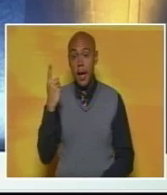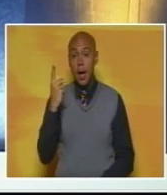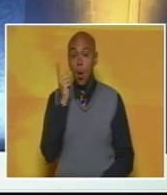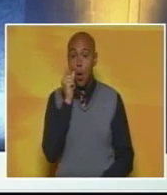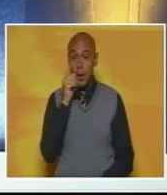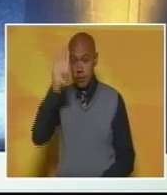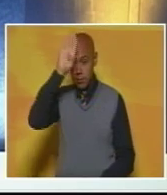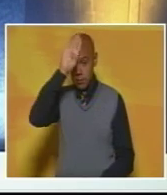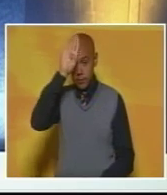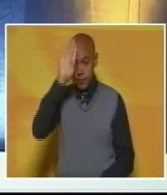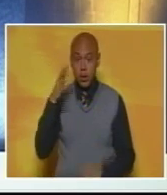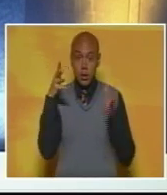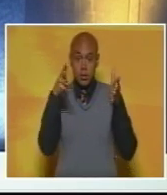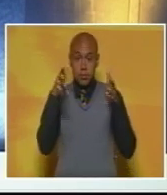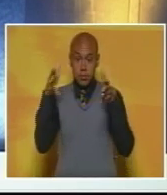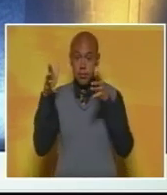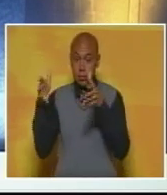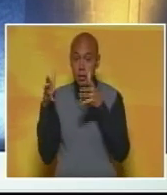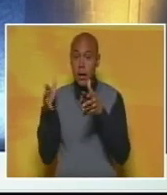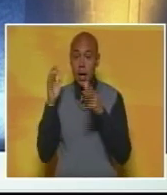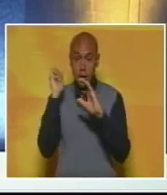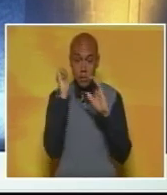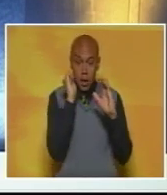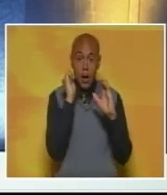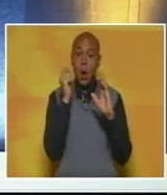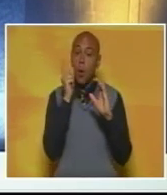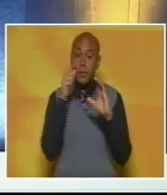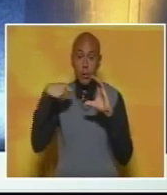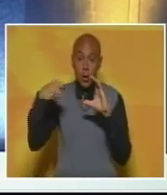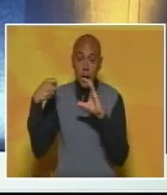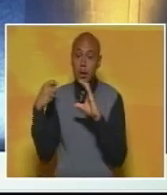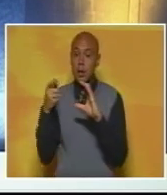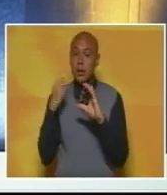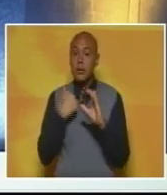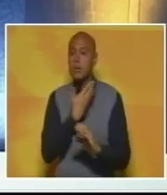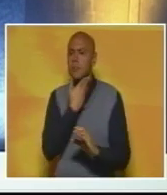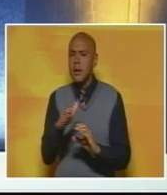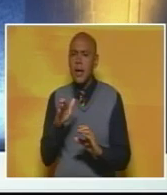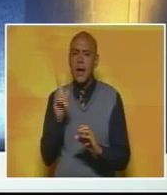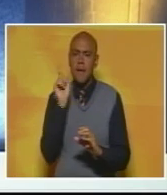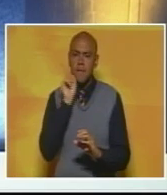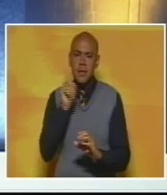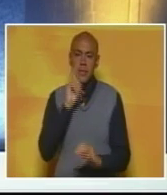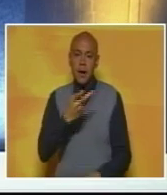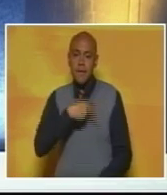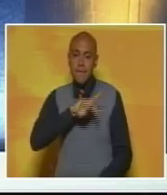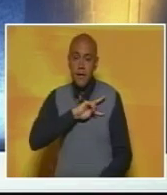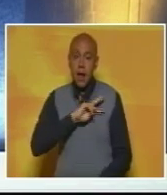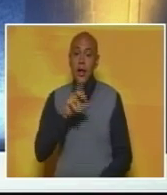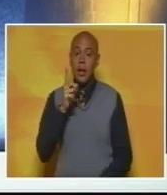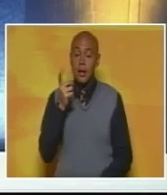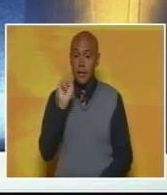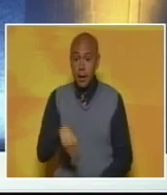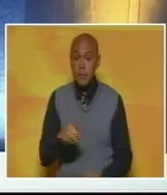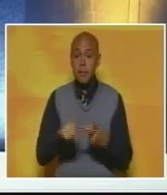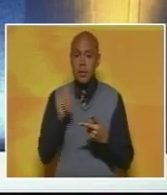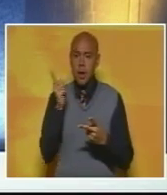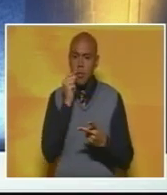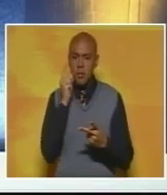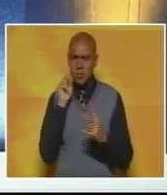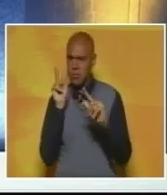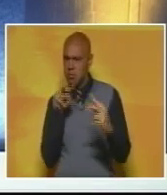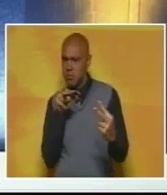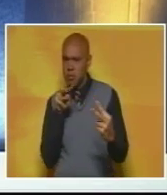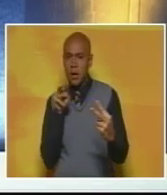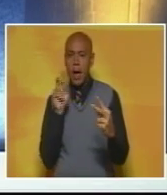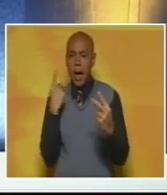Francisco exhortó a los comunicadores sociales a rechazar con valor las denominadas fake news, al tiempo que criticó las habladurías que se consumen